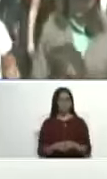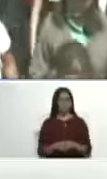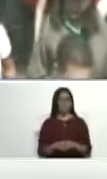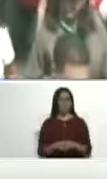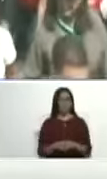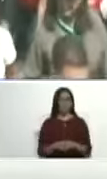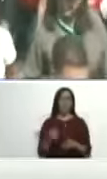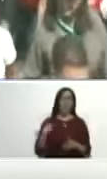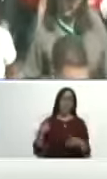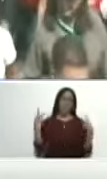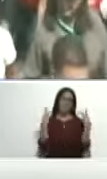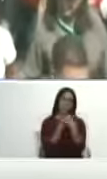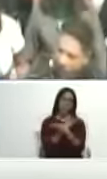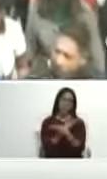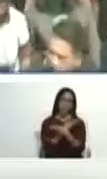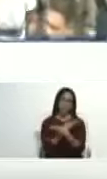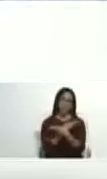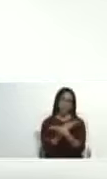Nos tienen censurados.